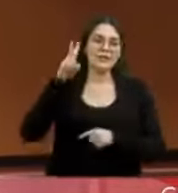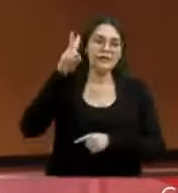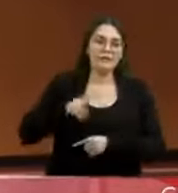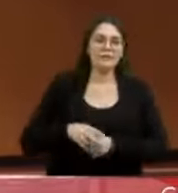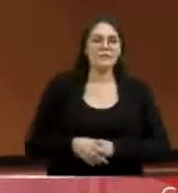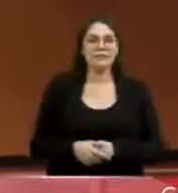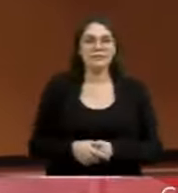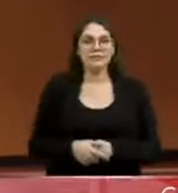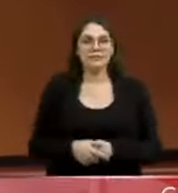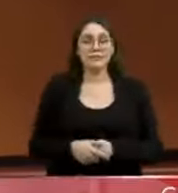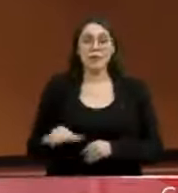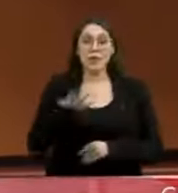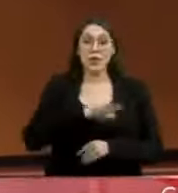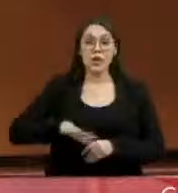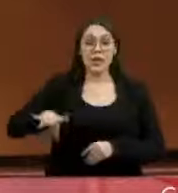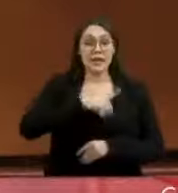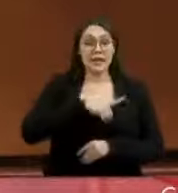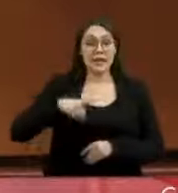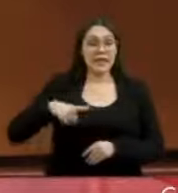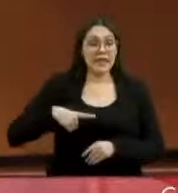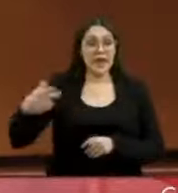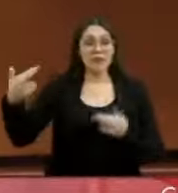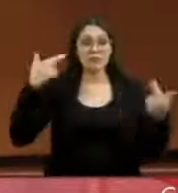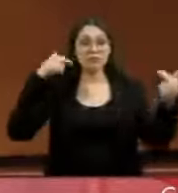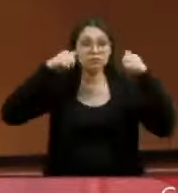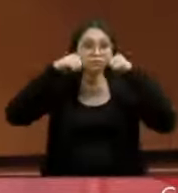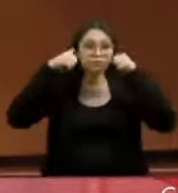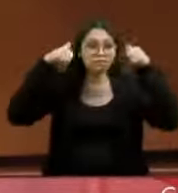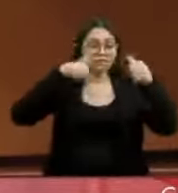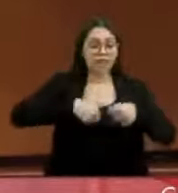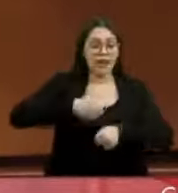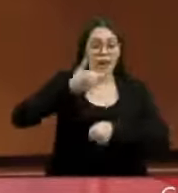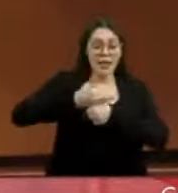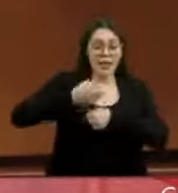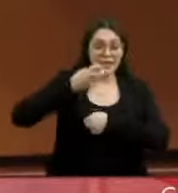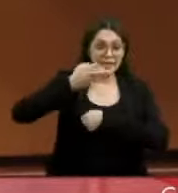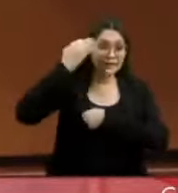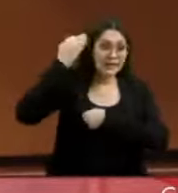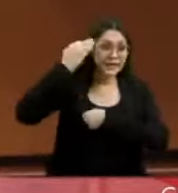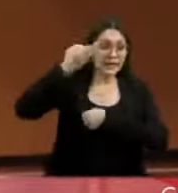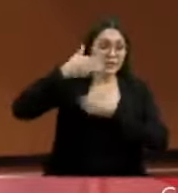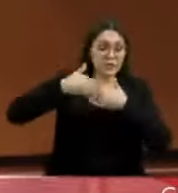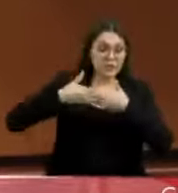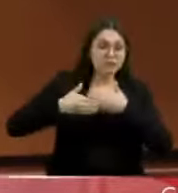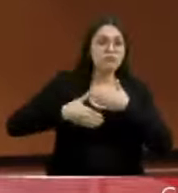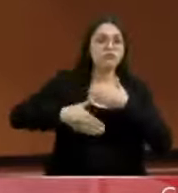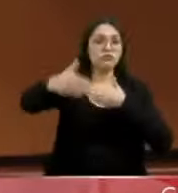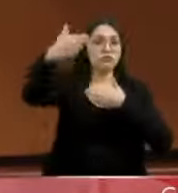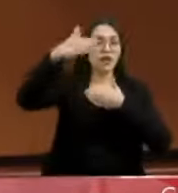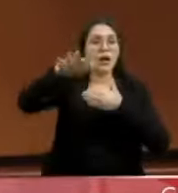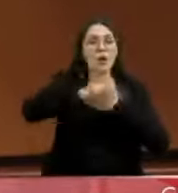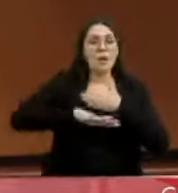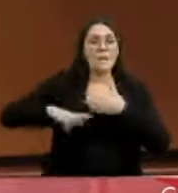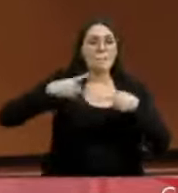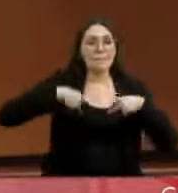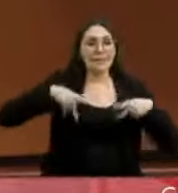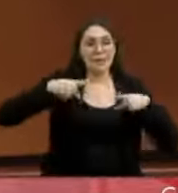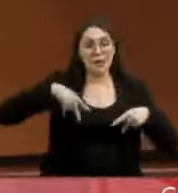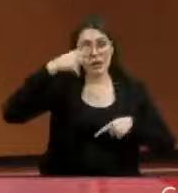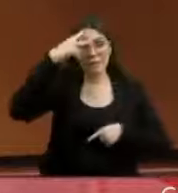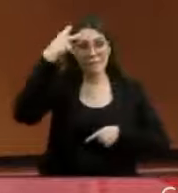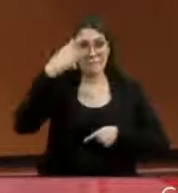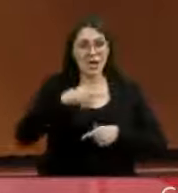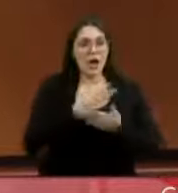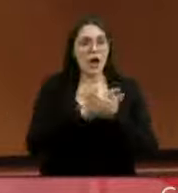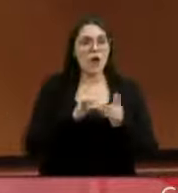bien y se oiga lejos. A partir de este momento, el pueblo de México no solo toma en